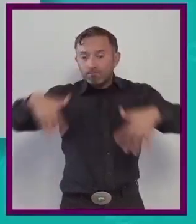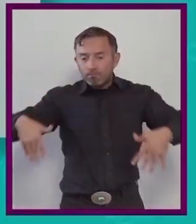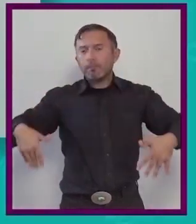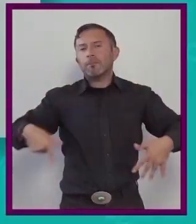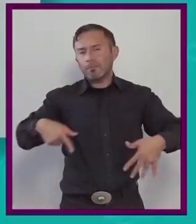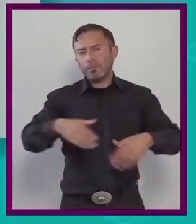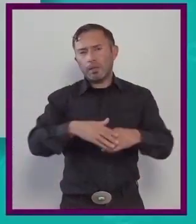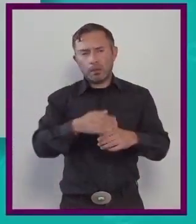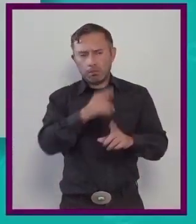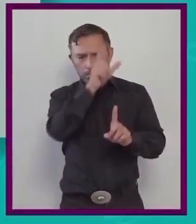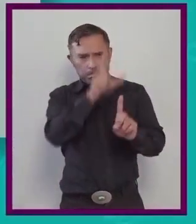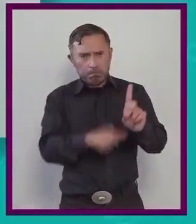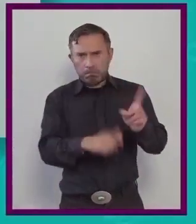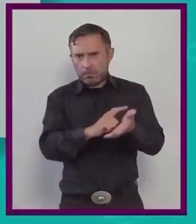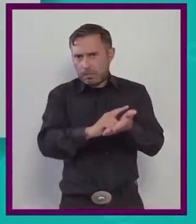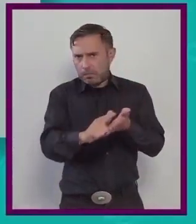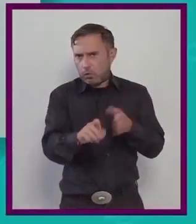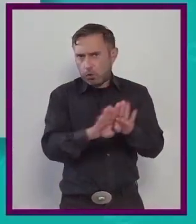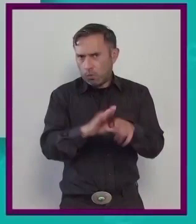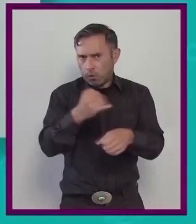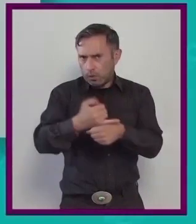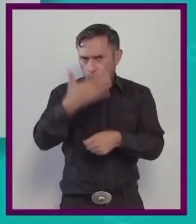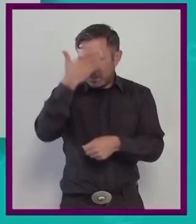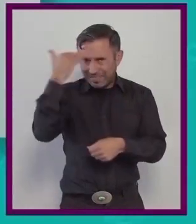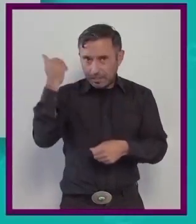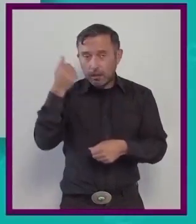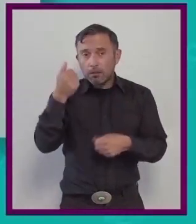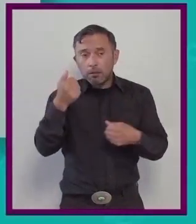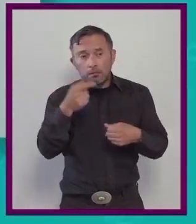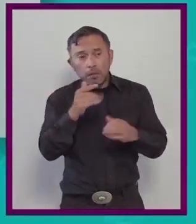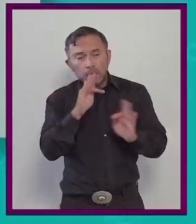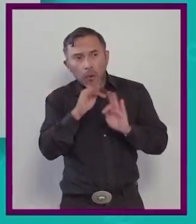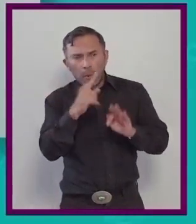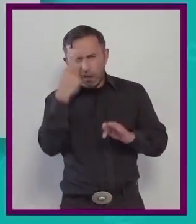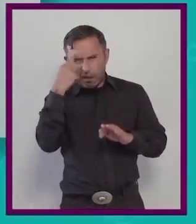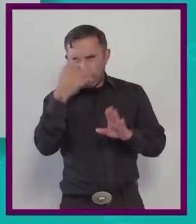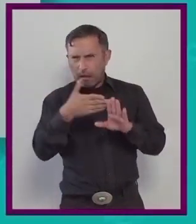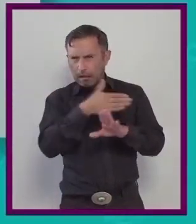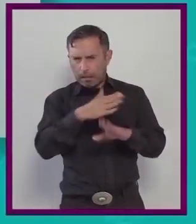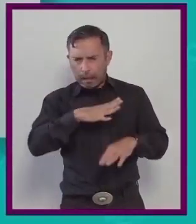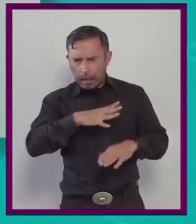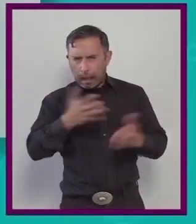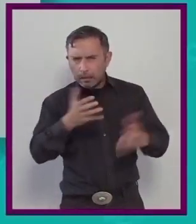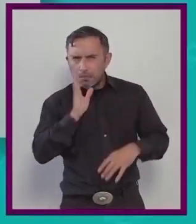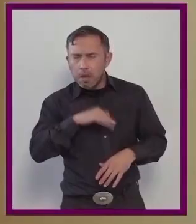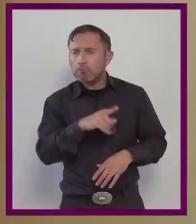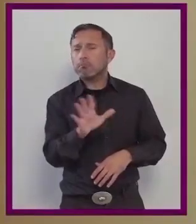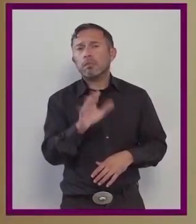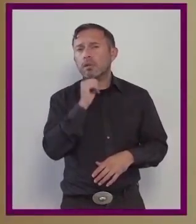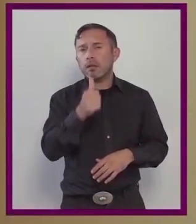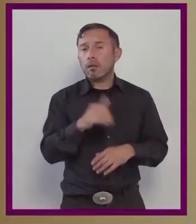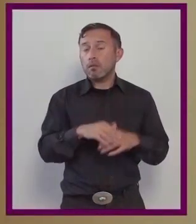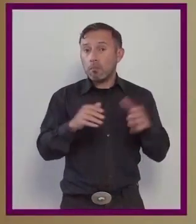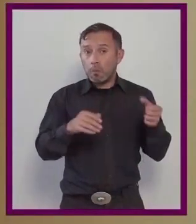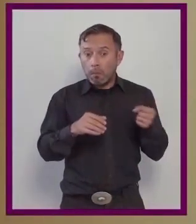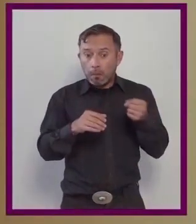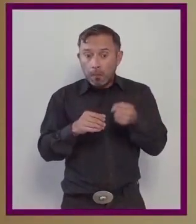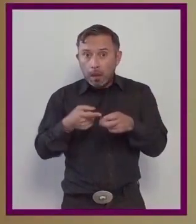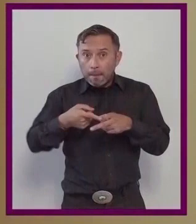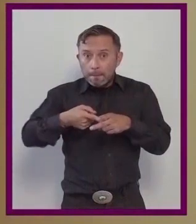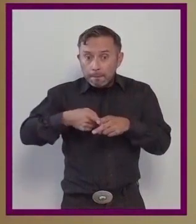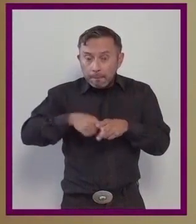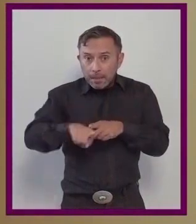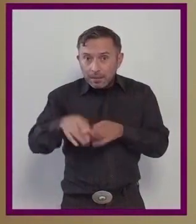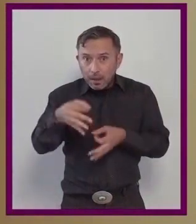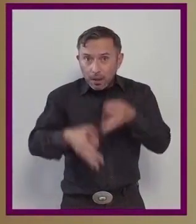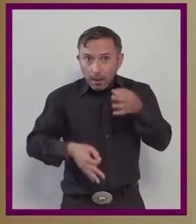bajo la presunción de inocencia, se le considera y va a ser tratado como si él no hubiese hecho nada. Se trata como inocente